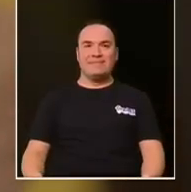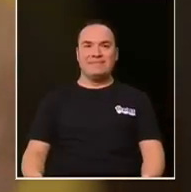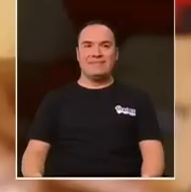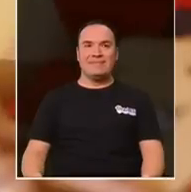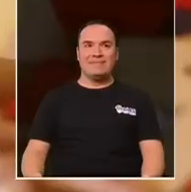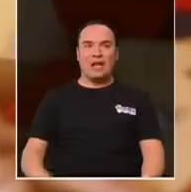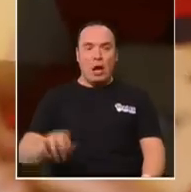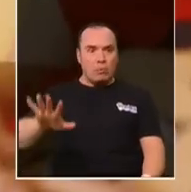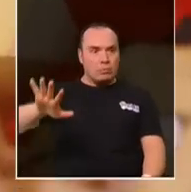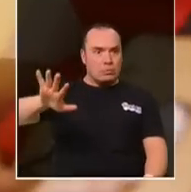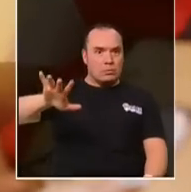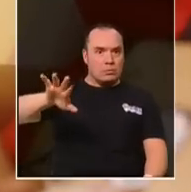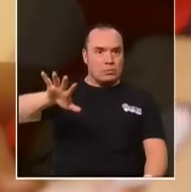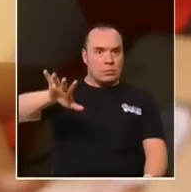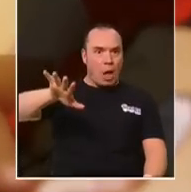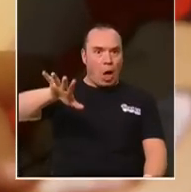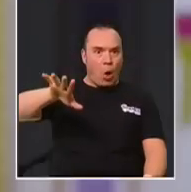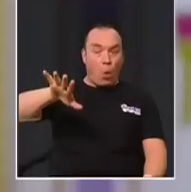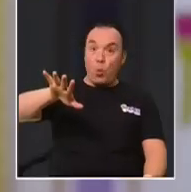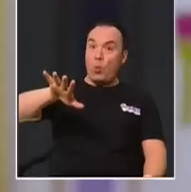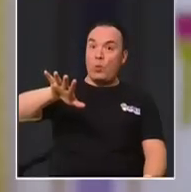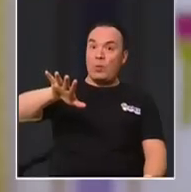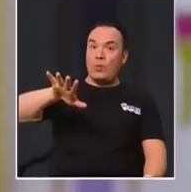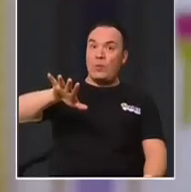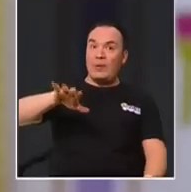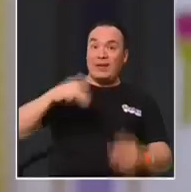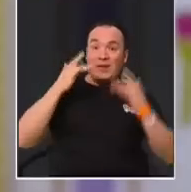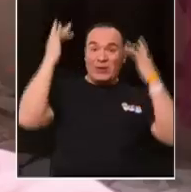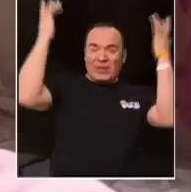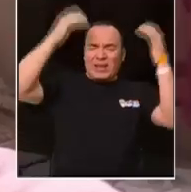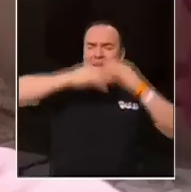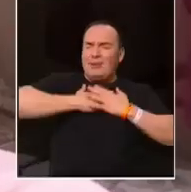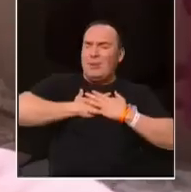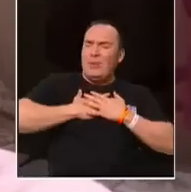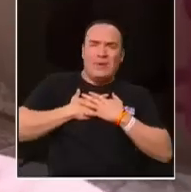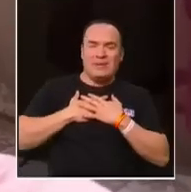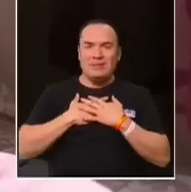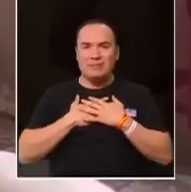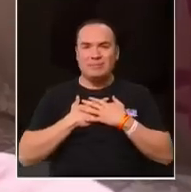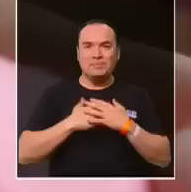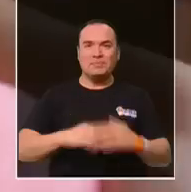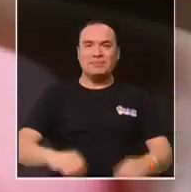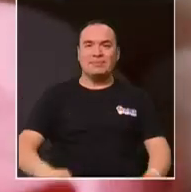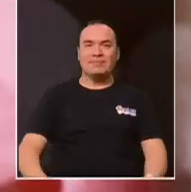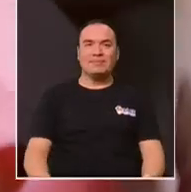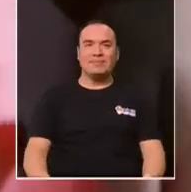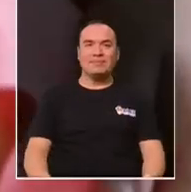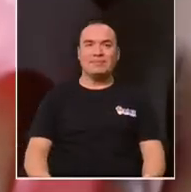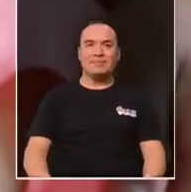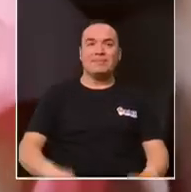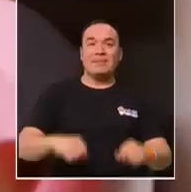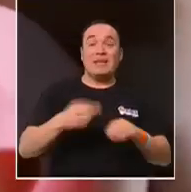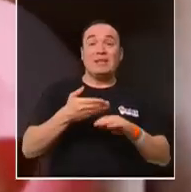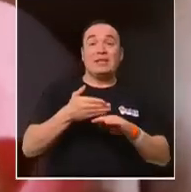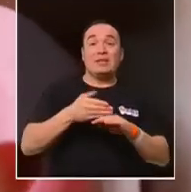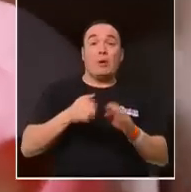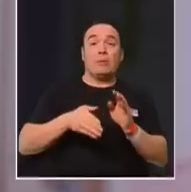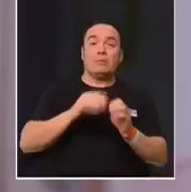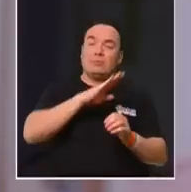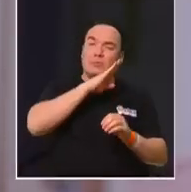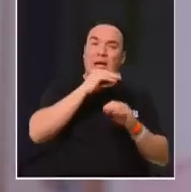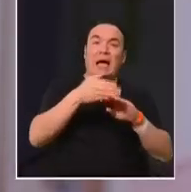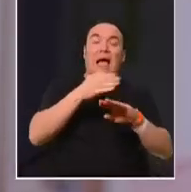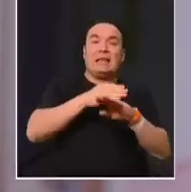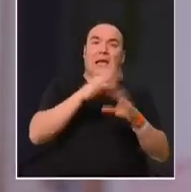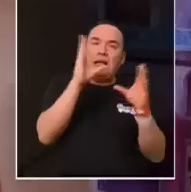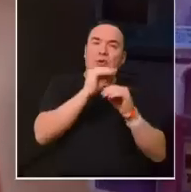¿Qué lo sentí? Sentí alegría, felicidad. ¿Cómo te portas? En la noche antes de dormir yo converso